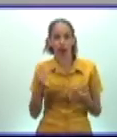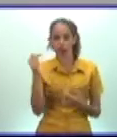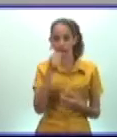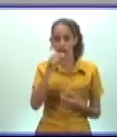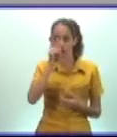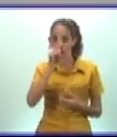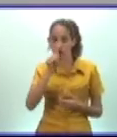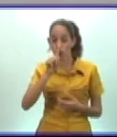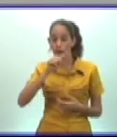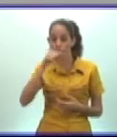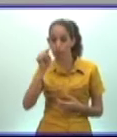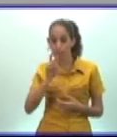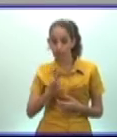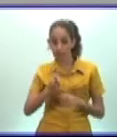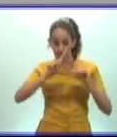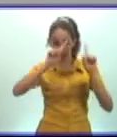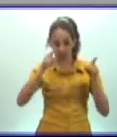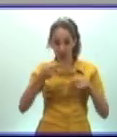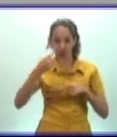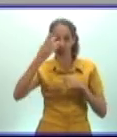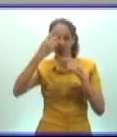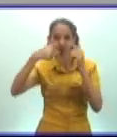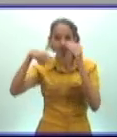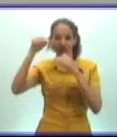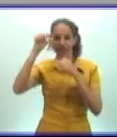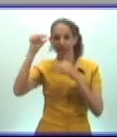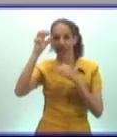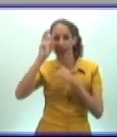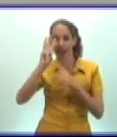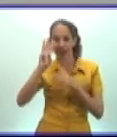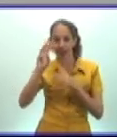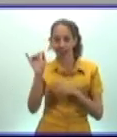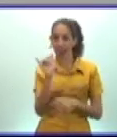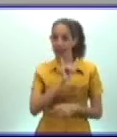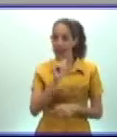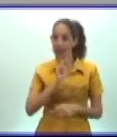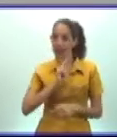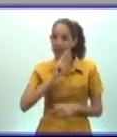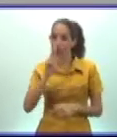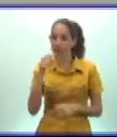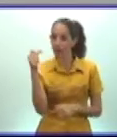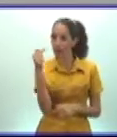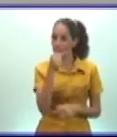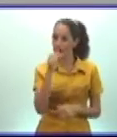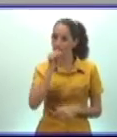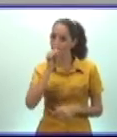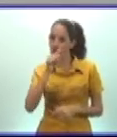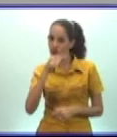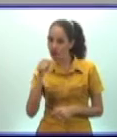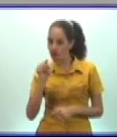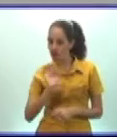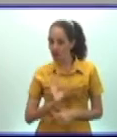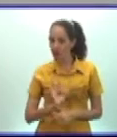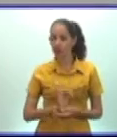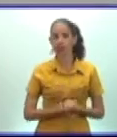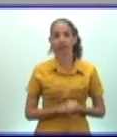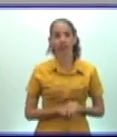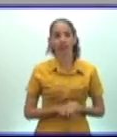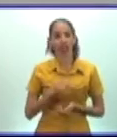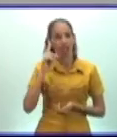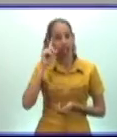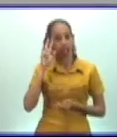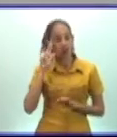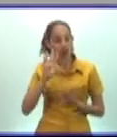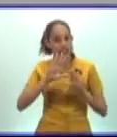igual a menos 1/8. Recordar que cuando tenemos una base negativa elevada a un exponente